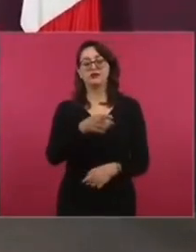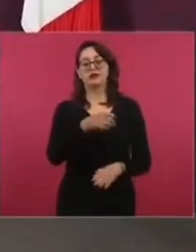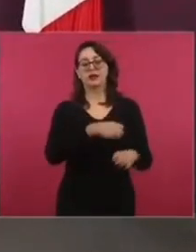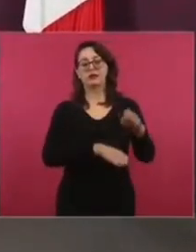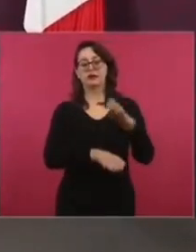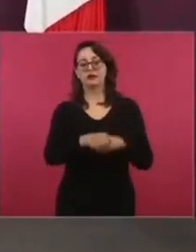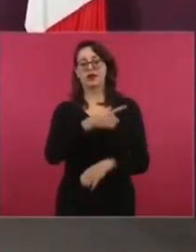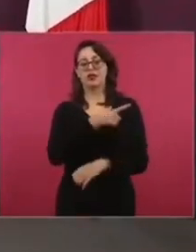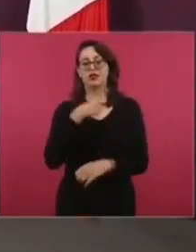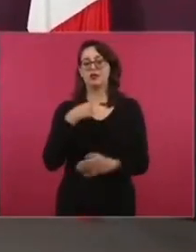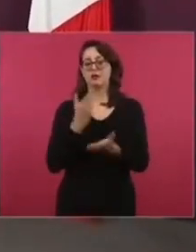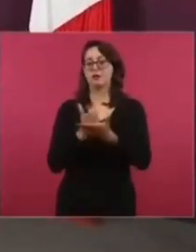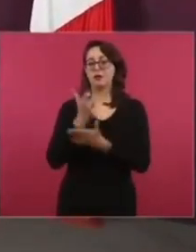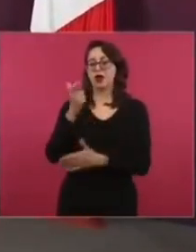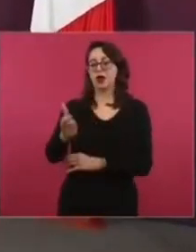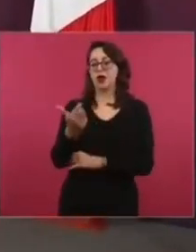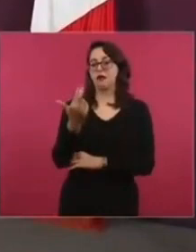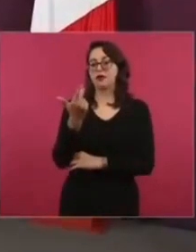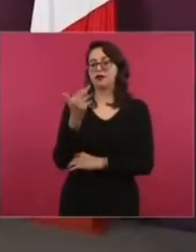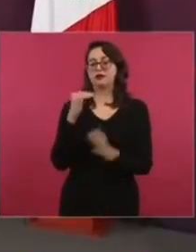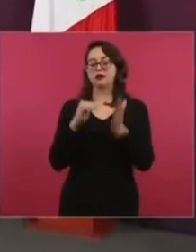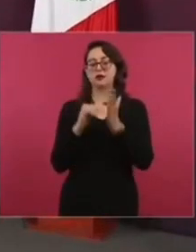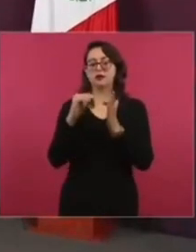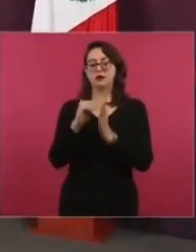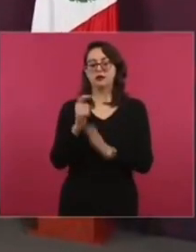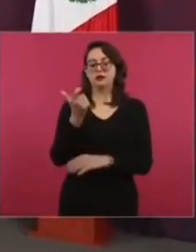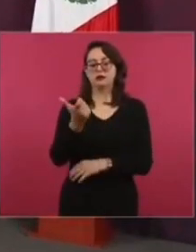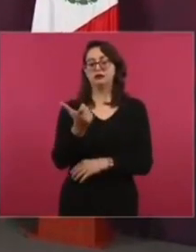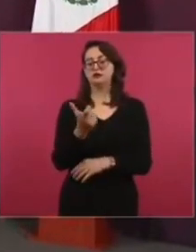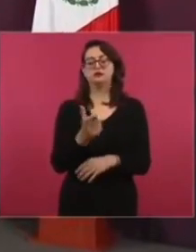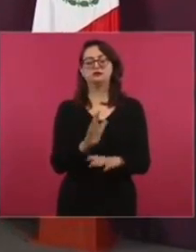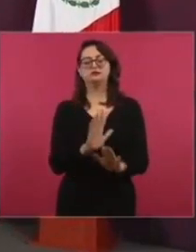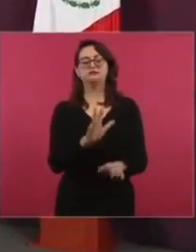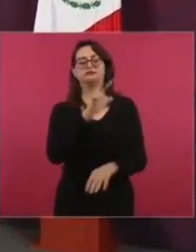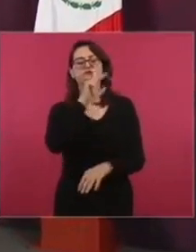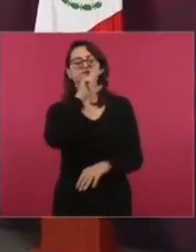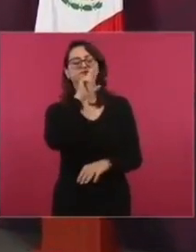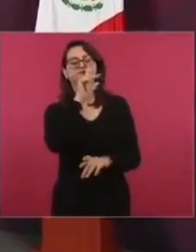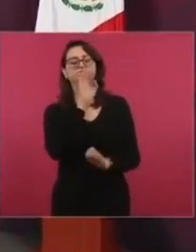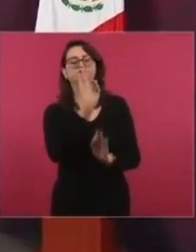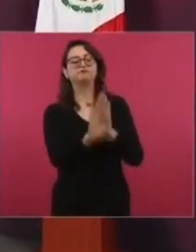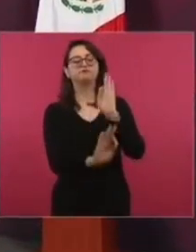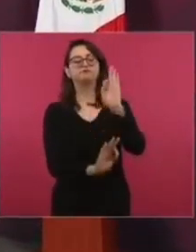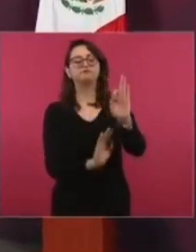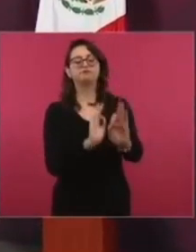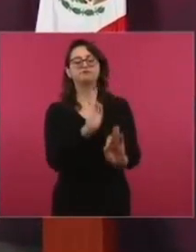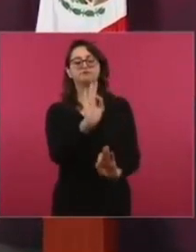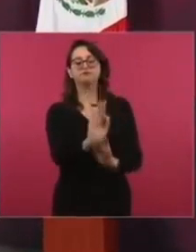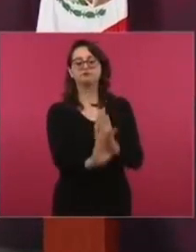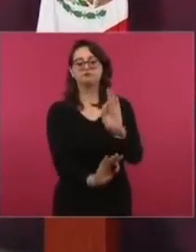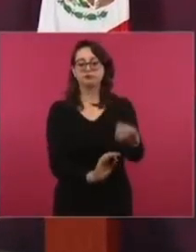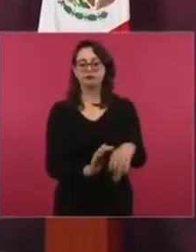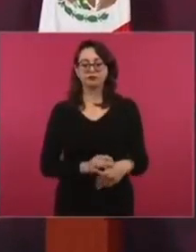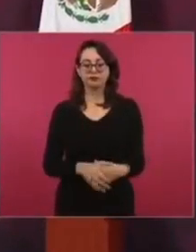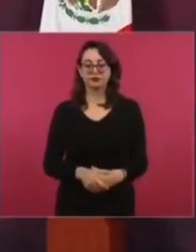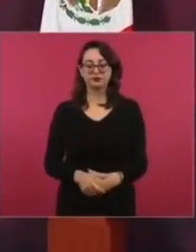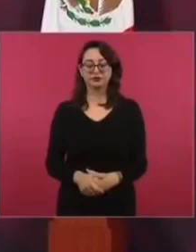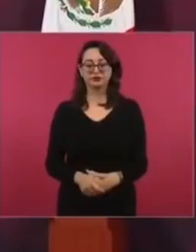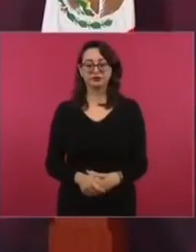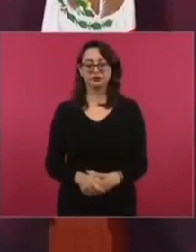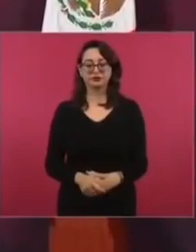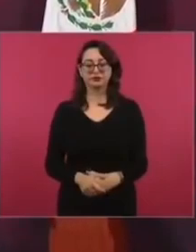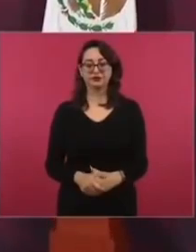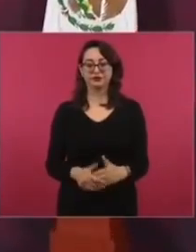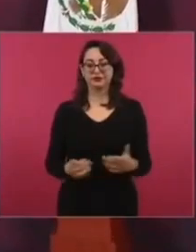Track por ejemplo con el tema de los libros en el estado de Chihuahua en el estado de Coahuila que ya quedó resuelto un juez dijo saben que